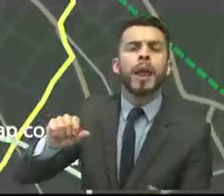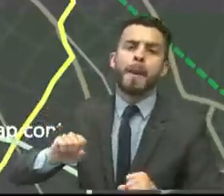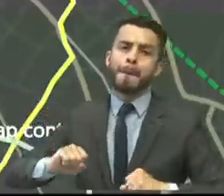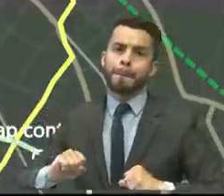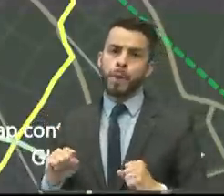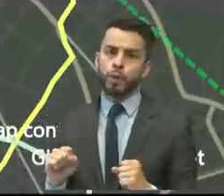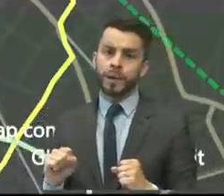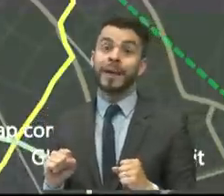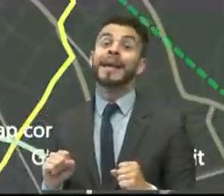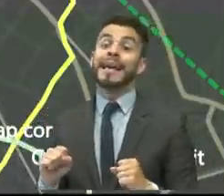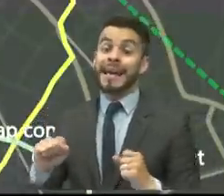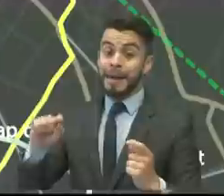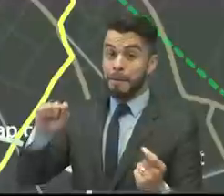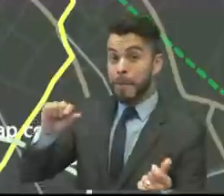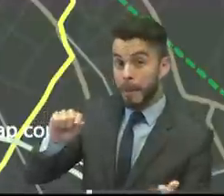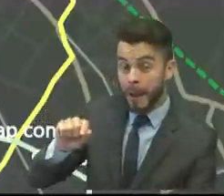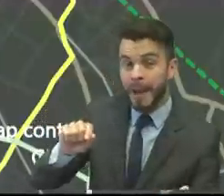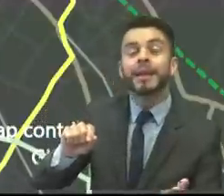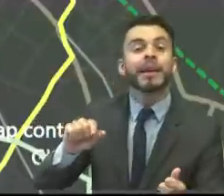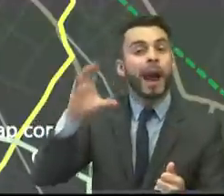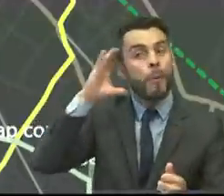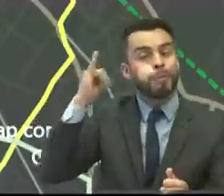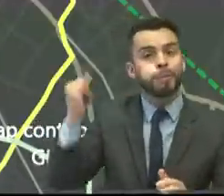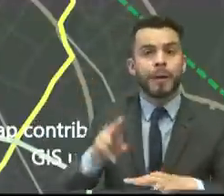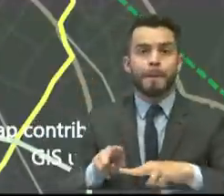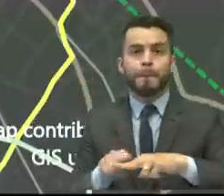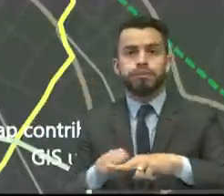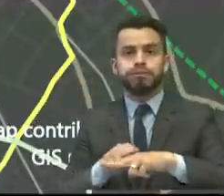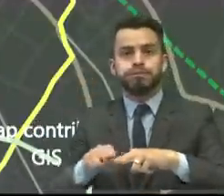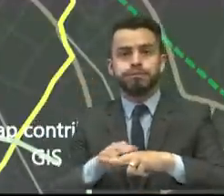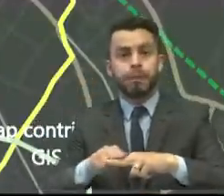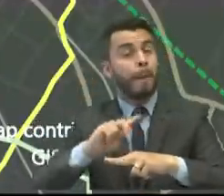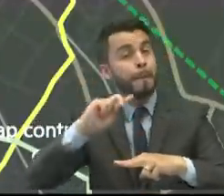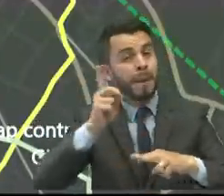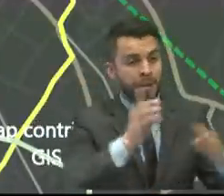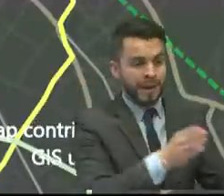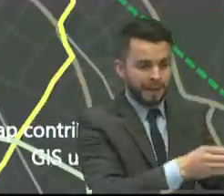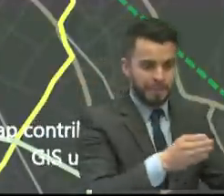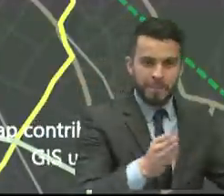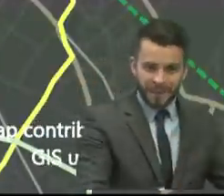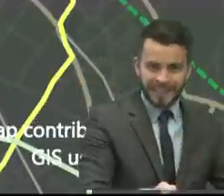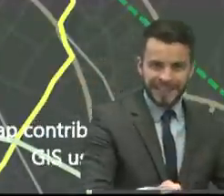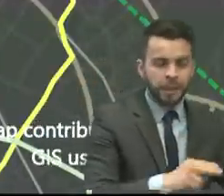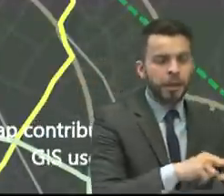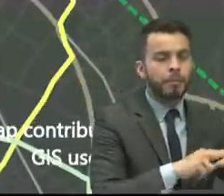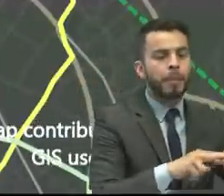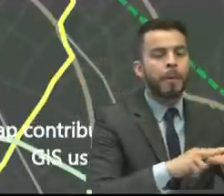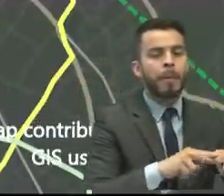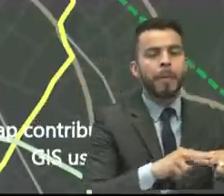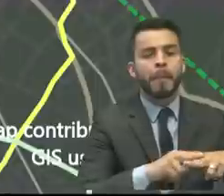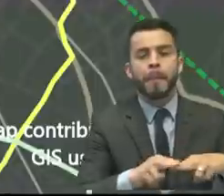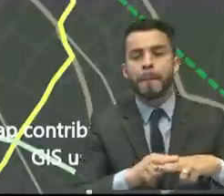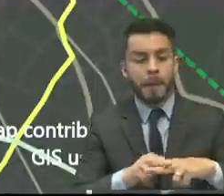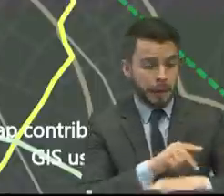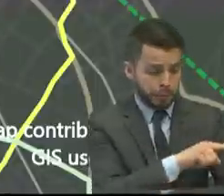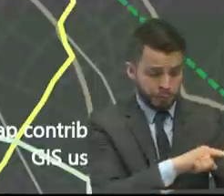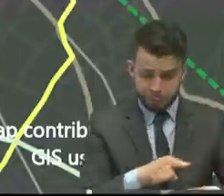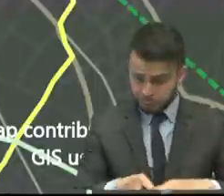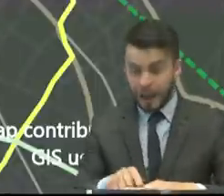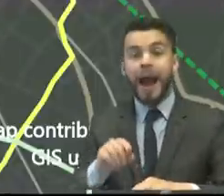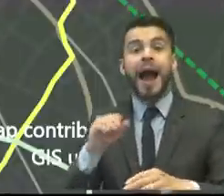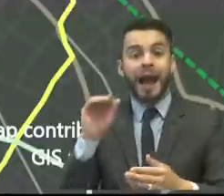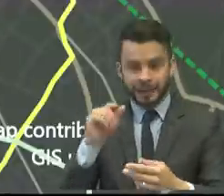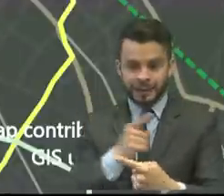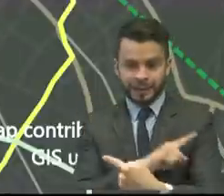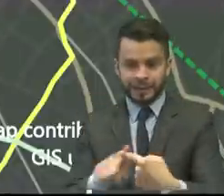línea del metro de nuestra ciudad, que ya está contratada y en ejecución, y que llegará hasta la 72 con Caracas. Aquí viene